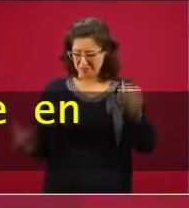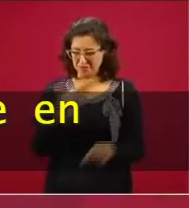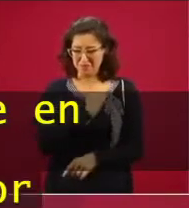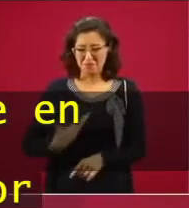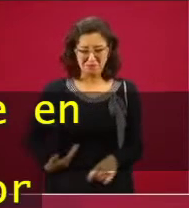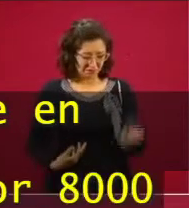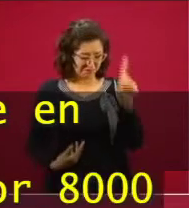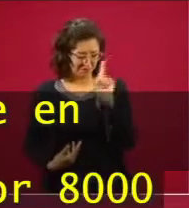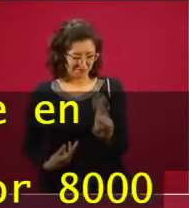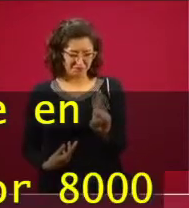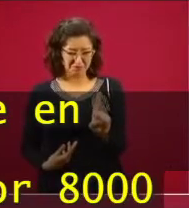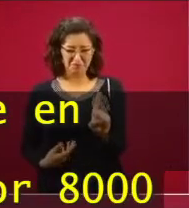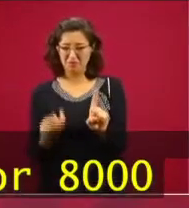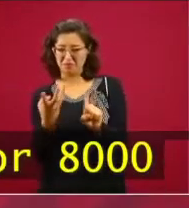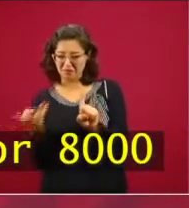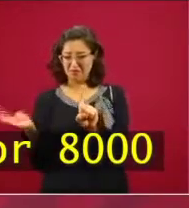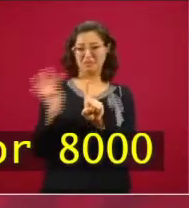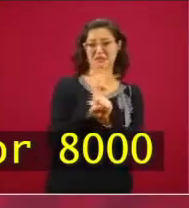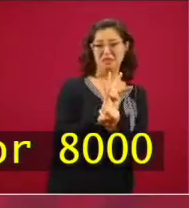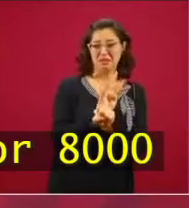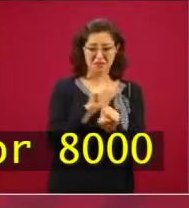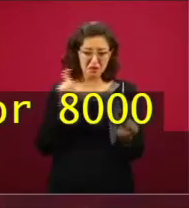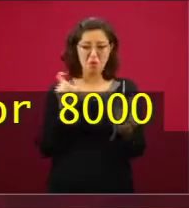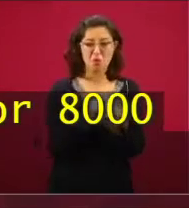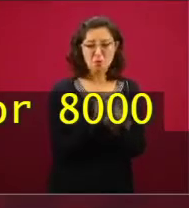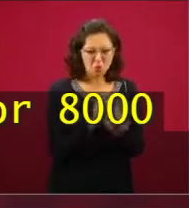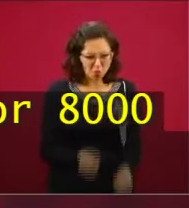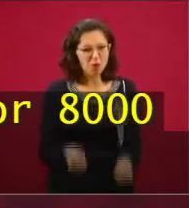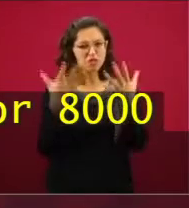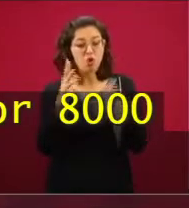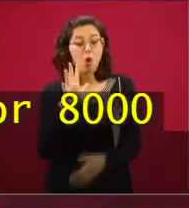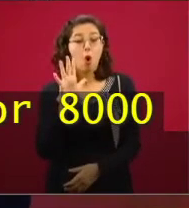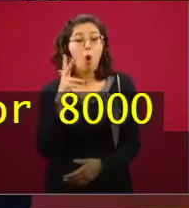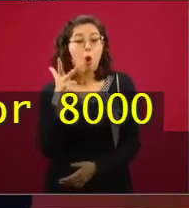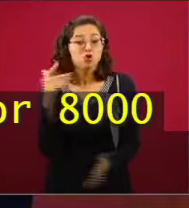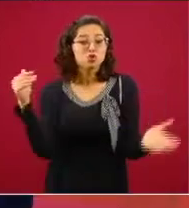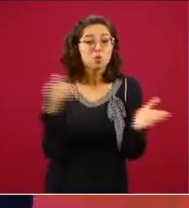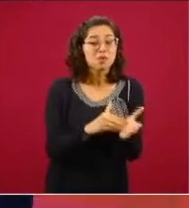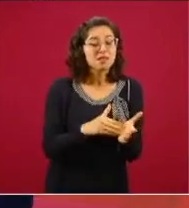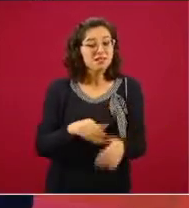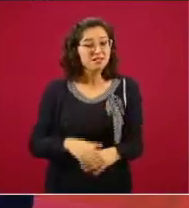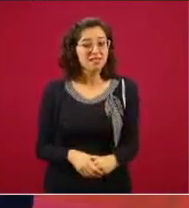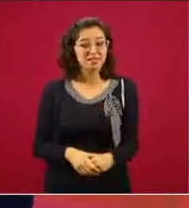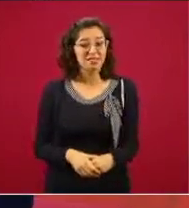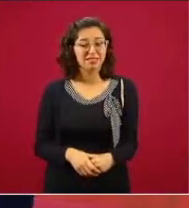era cuidado por 8,000 elementos del Estado Mayor Presidencial.